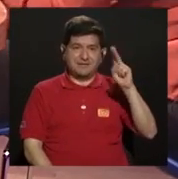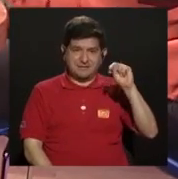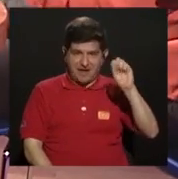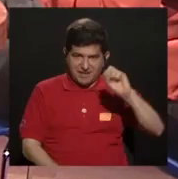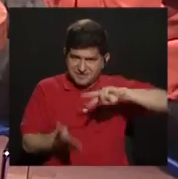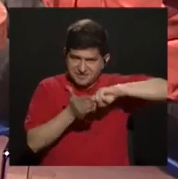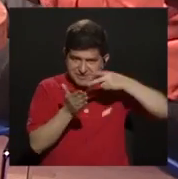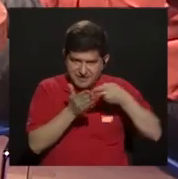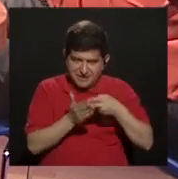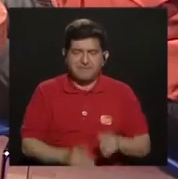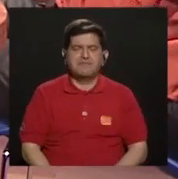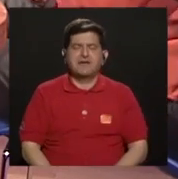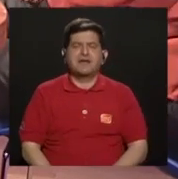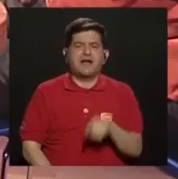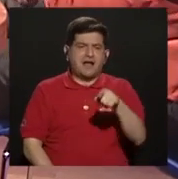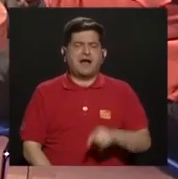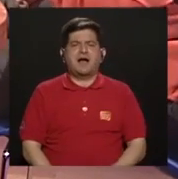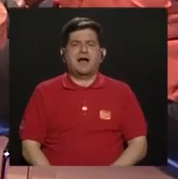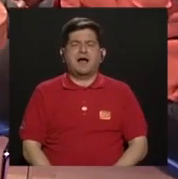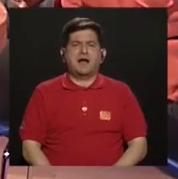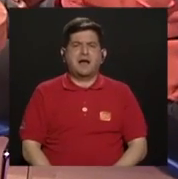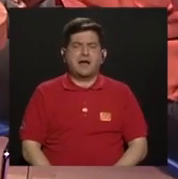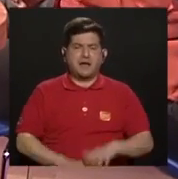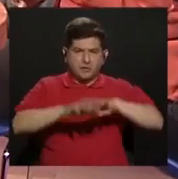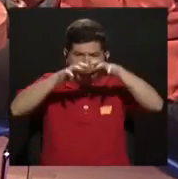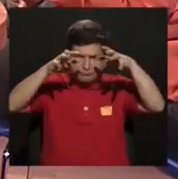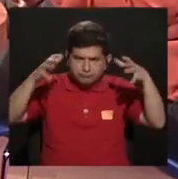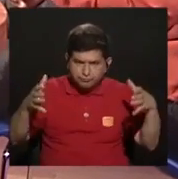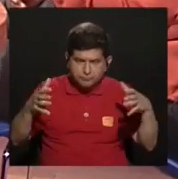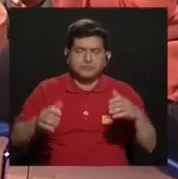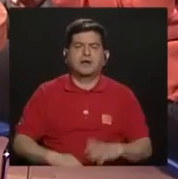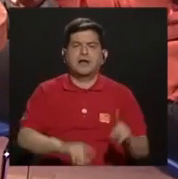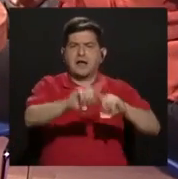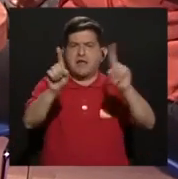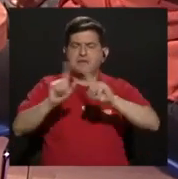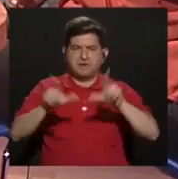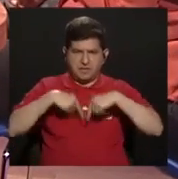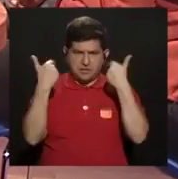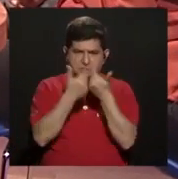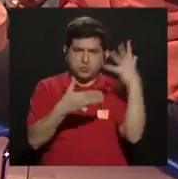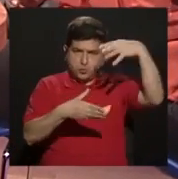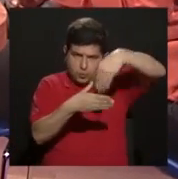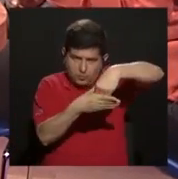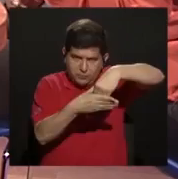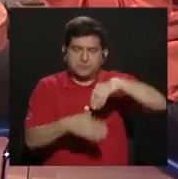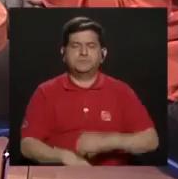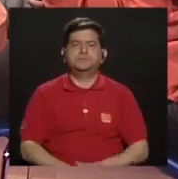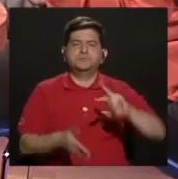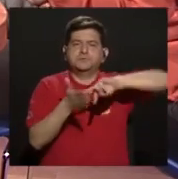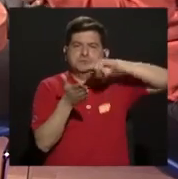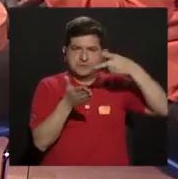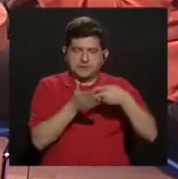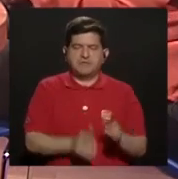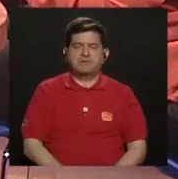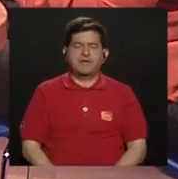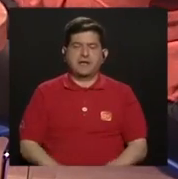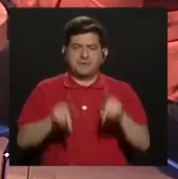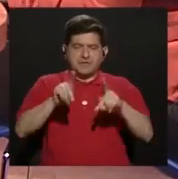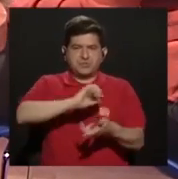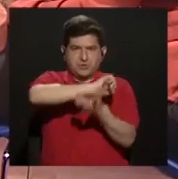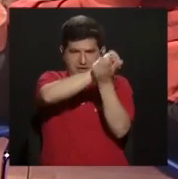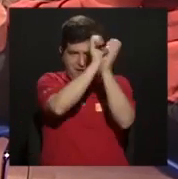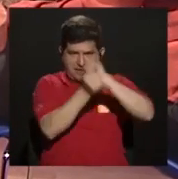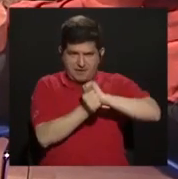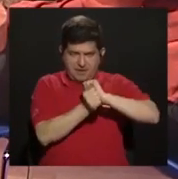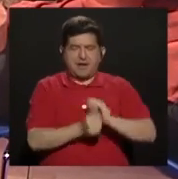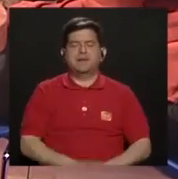la sombrilla que nos cubre a todas, ¿verdad? Entonces comenzamos con lo que es transformista, que es